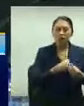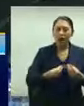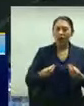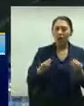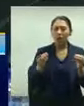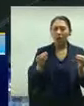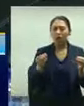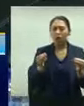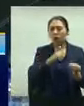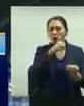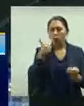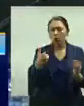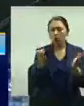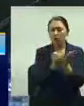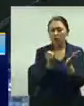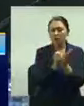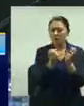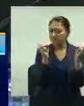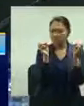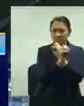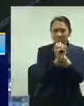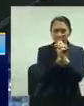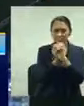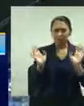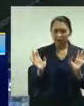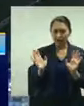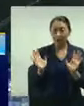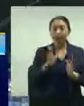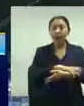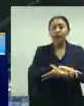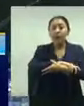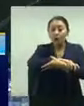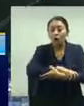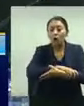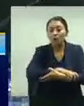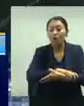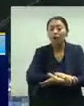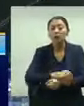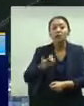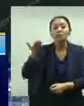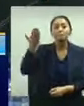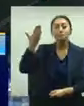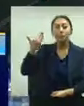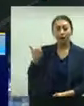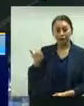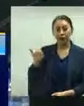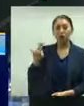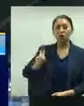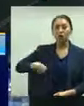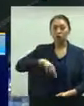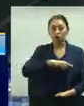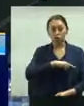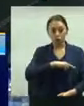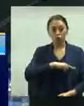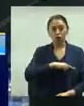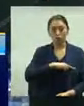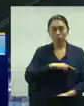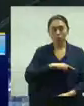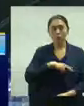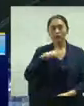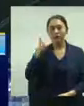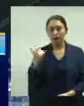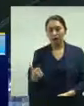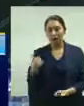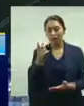o alguna otra institución. El convenio, como le repito, es pasado, que es lo que nosotros firmamos, lo que el Ministerio de Salud